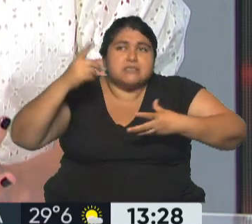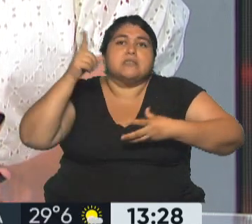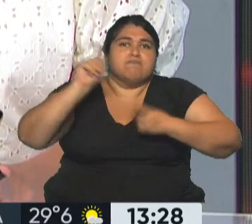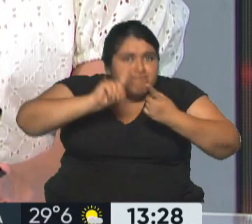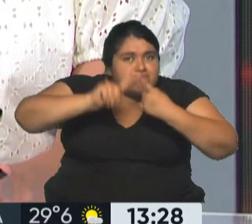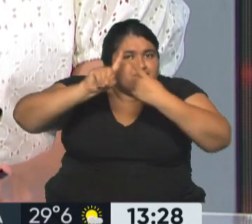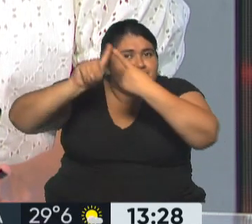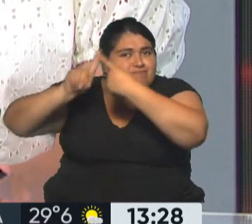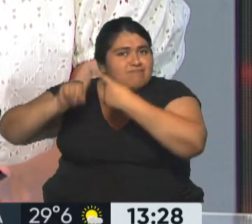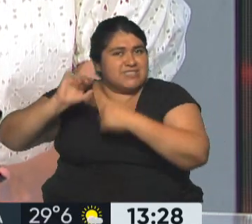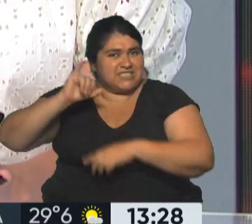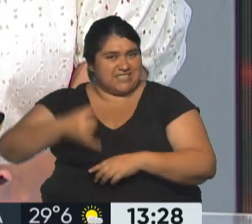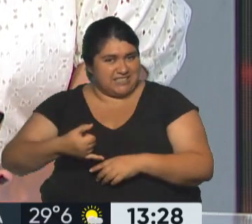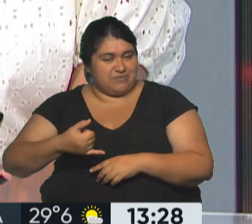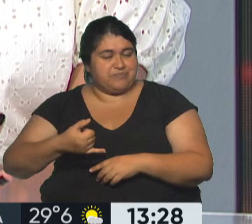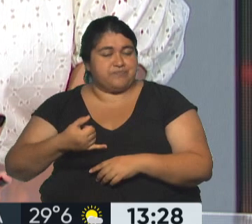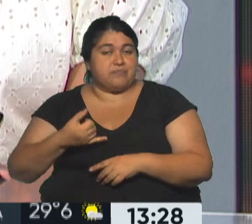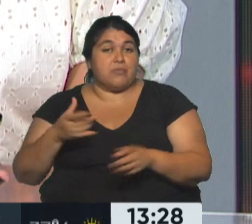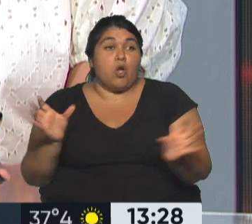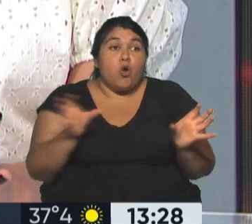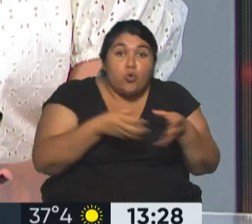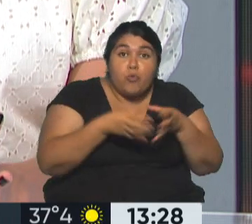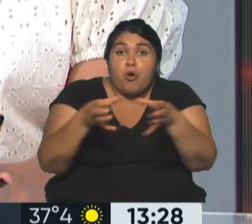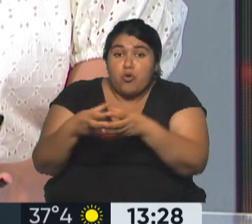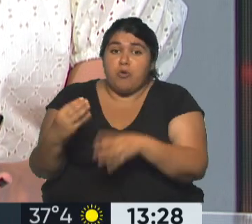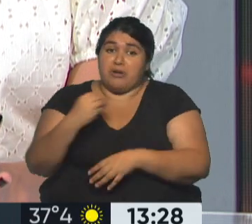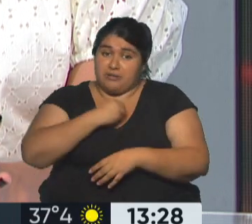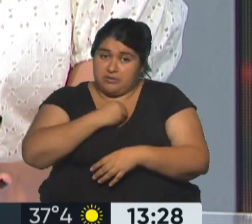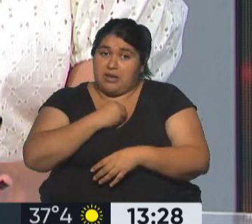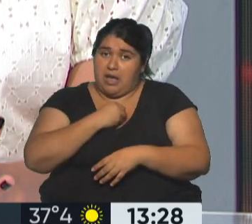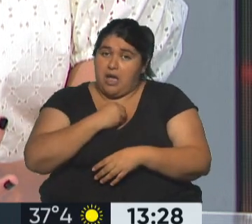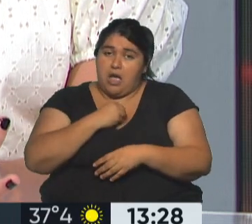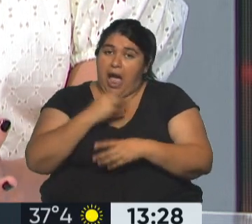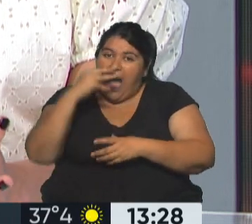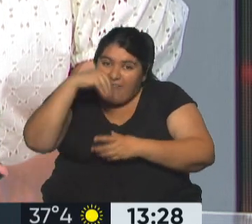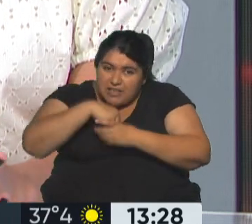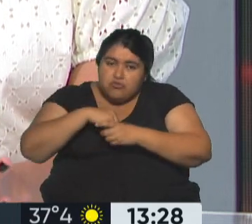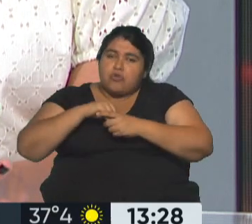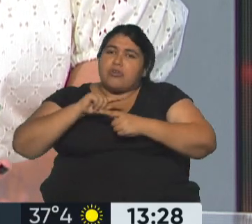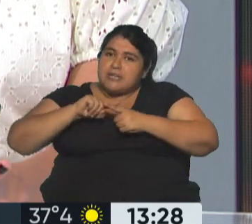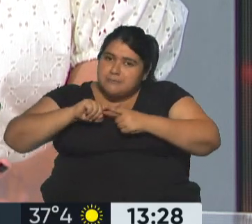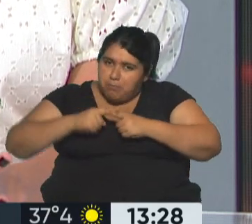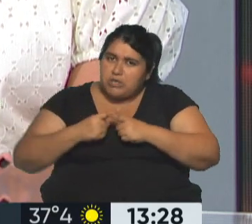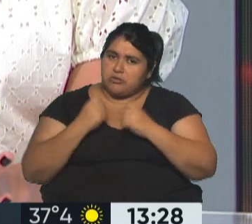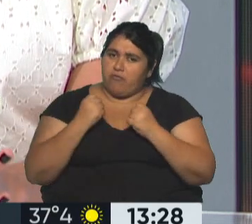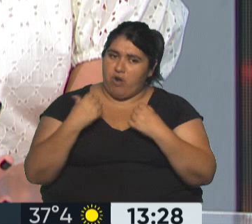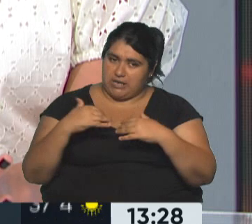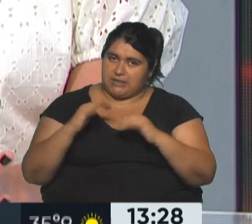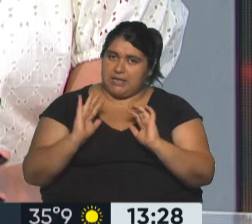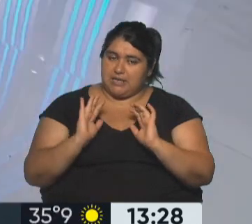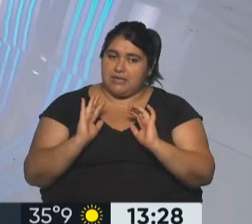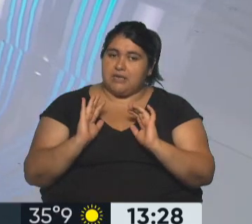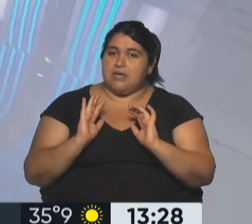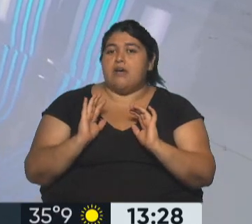no. Los grupos religiosos son intrínsecamente políticos y sociales. Lo que pasa es que tienen otro tipo de